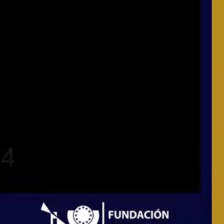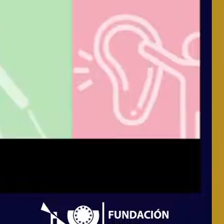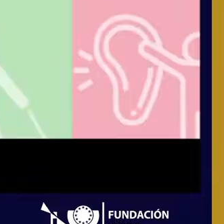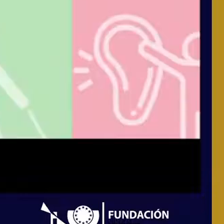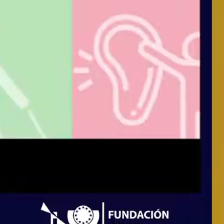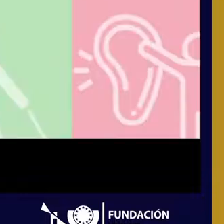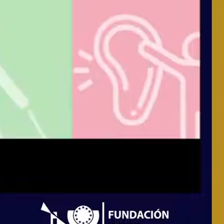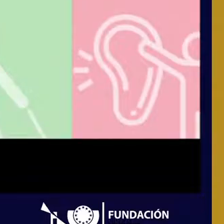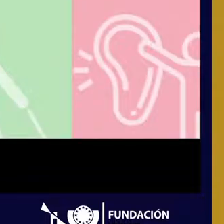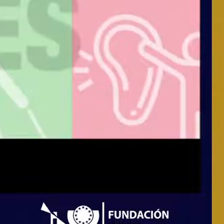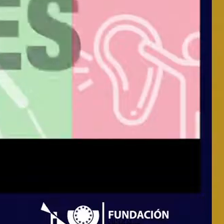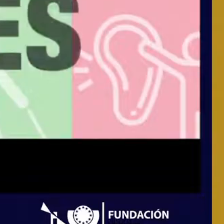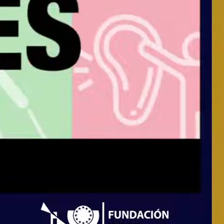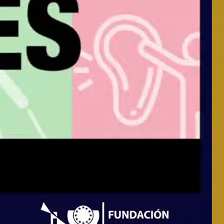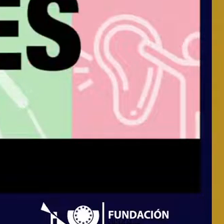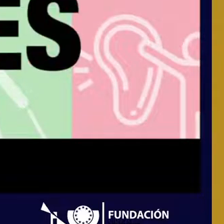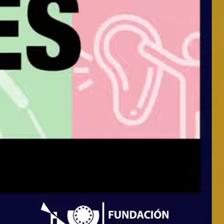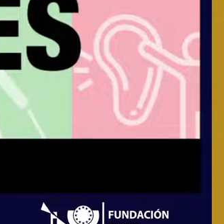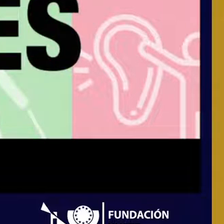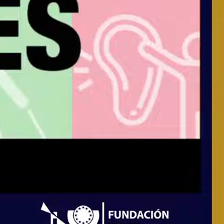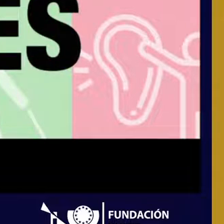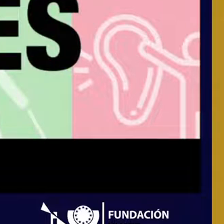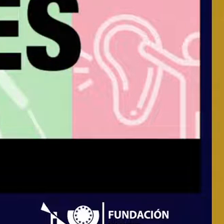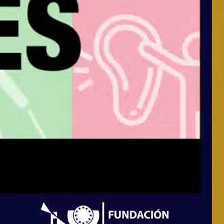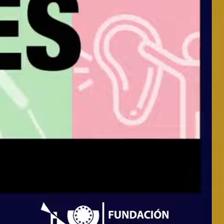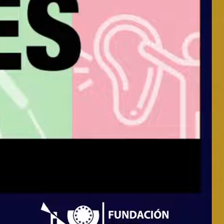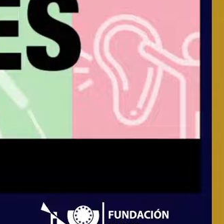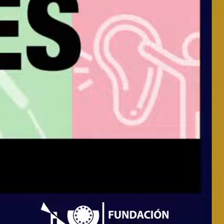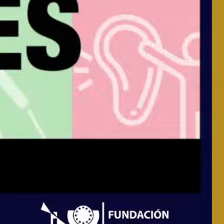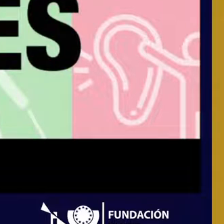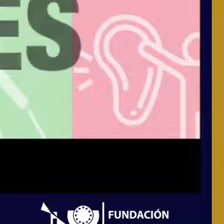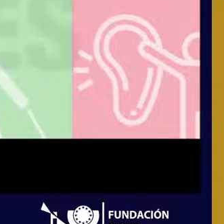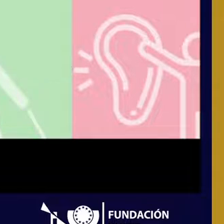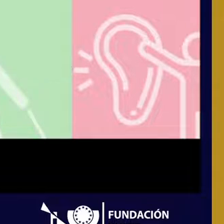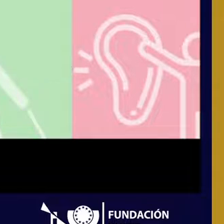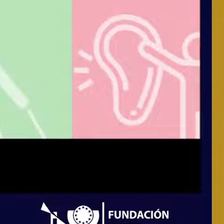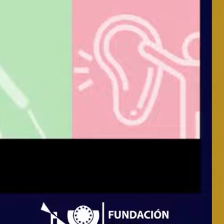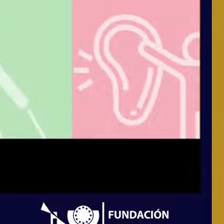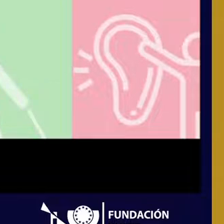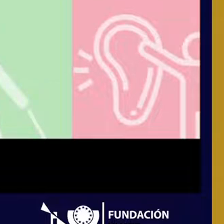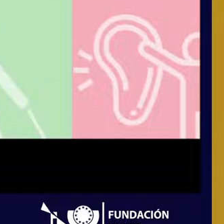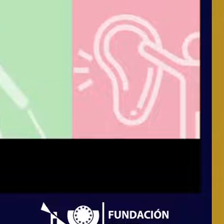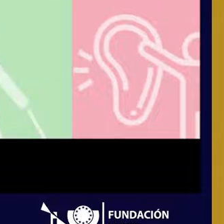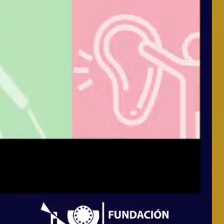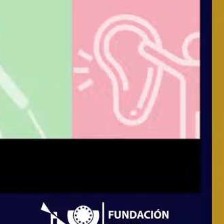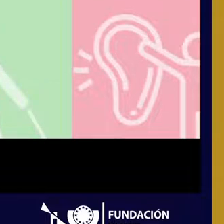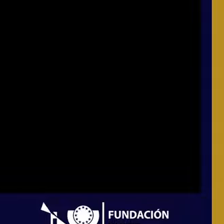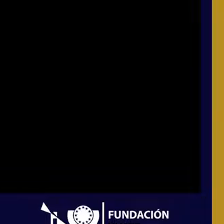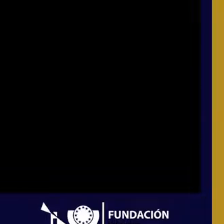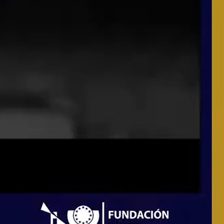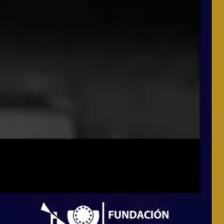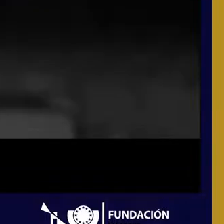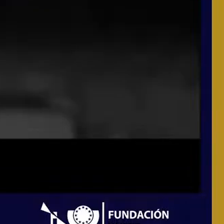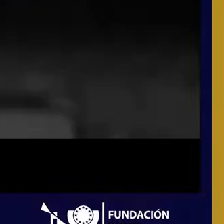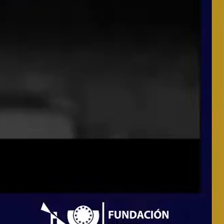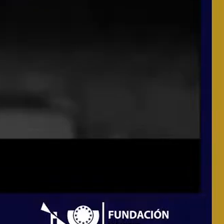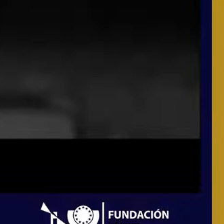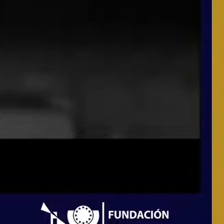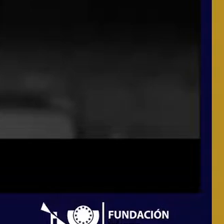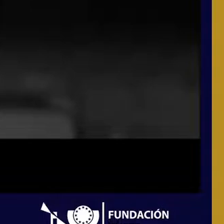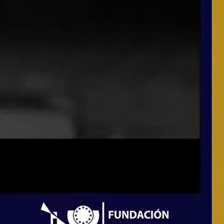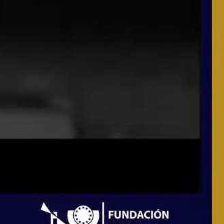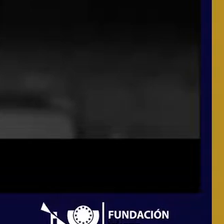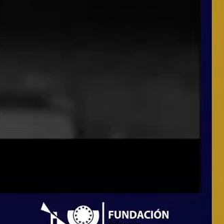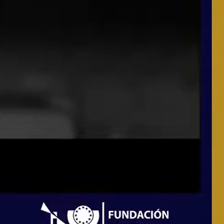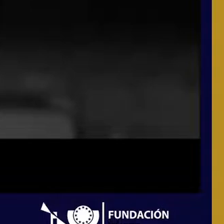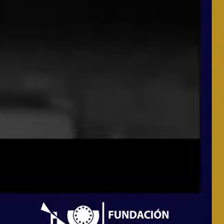igualitaria 12 razones 12 valores junta de extremadura diseño